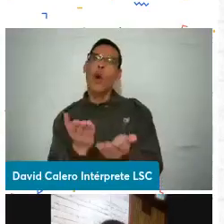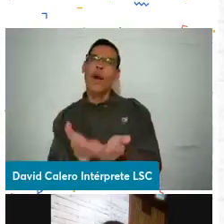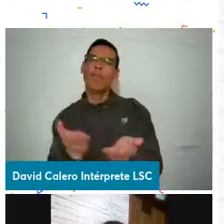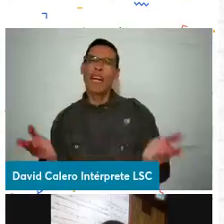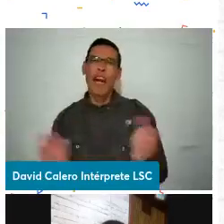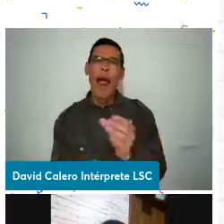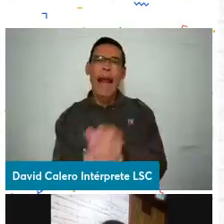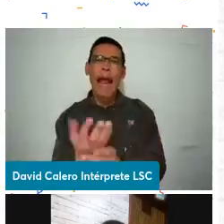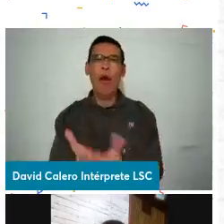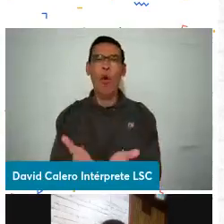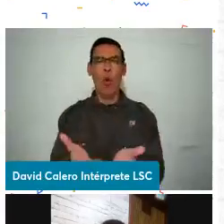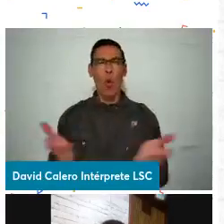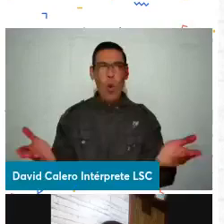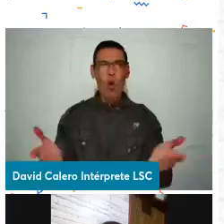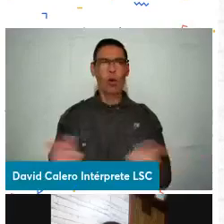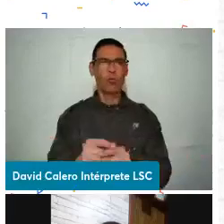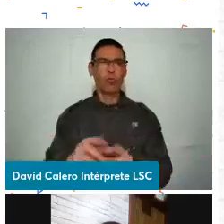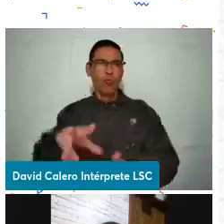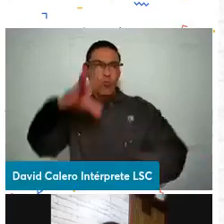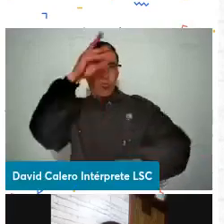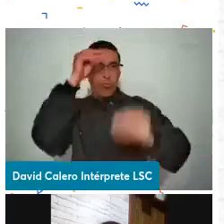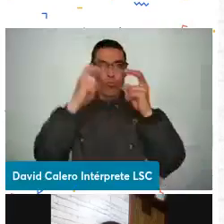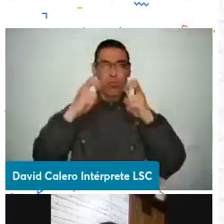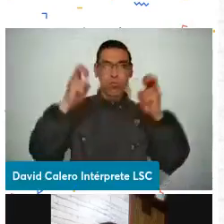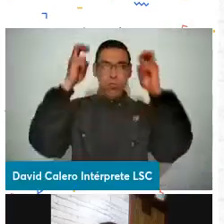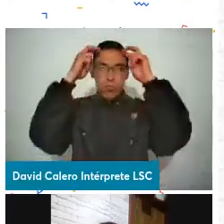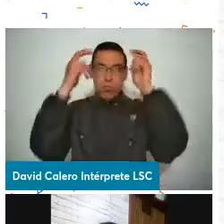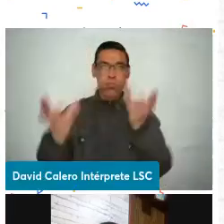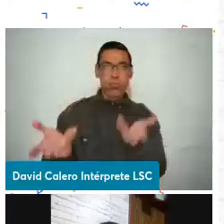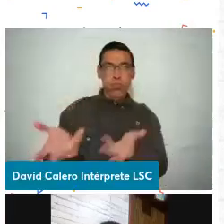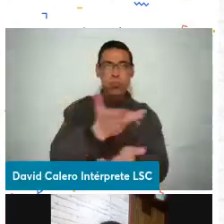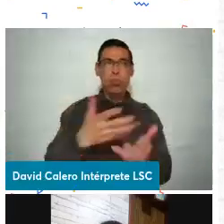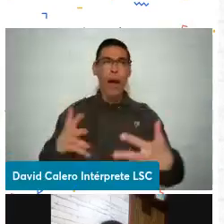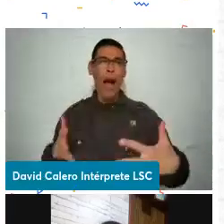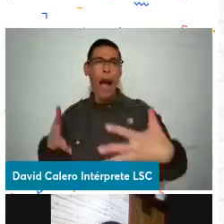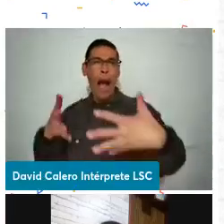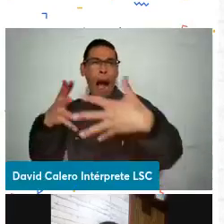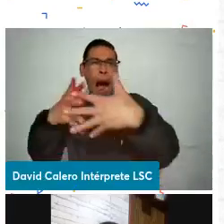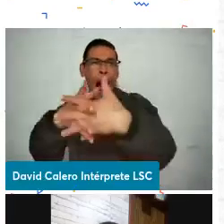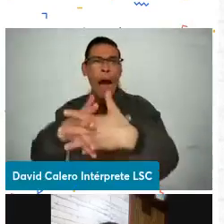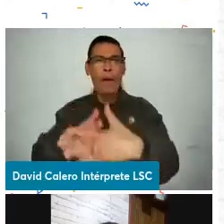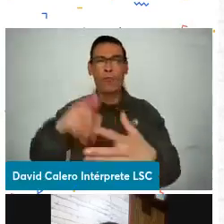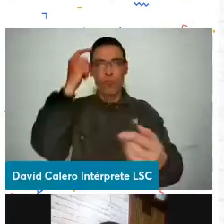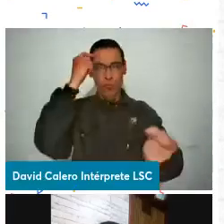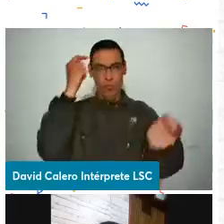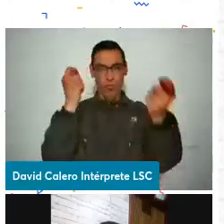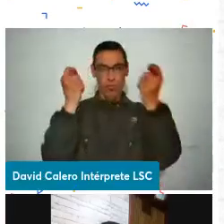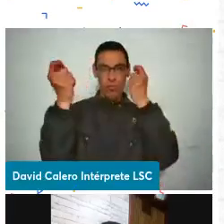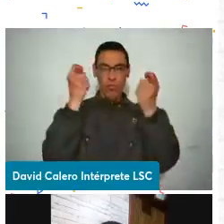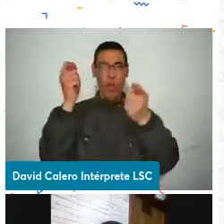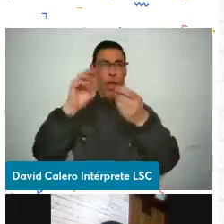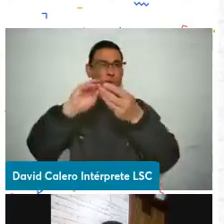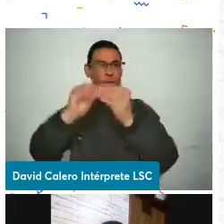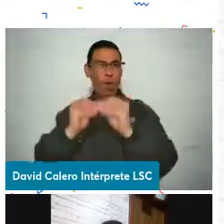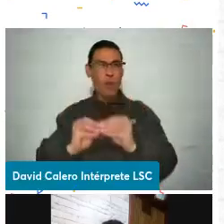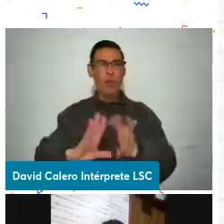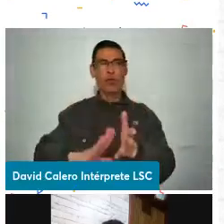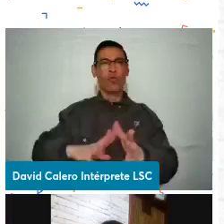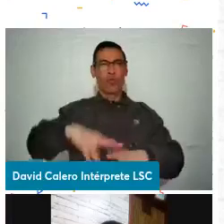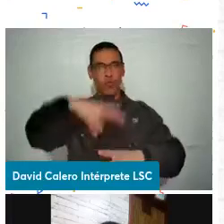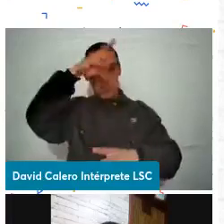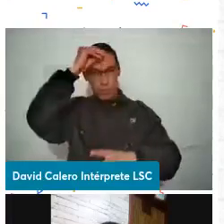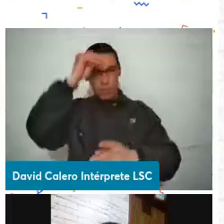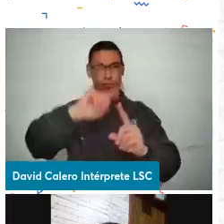aprendizaje interactivo, una adaptación a distintas estrategias y estilos de aprendizaje, manejan